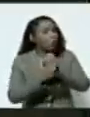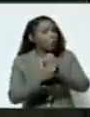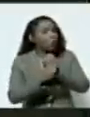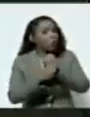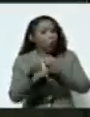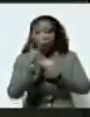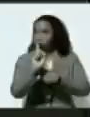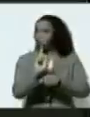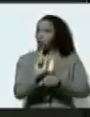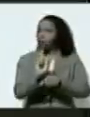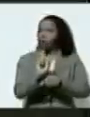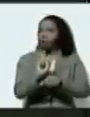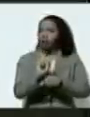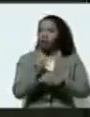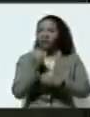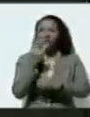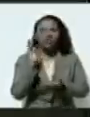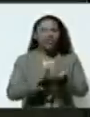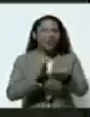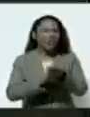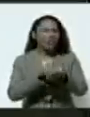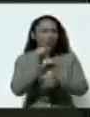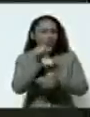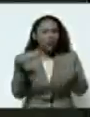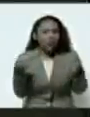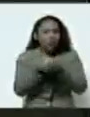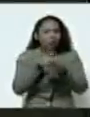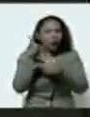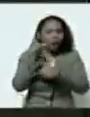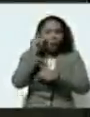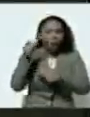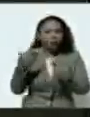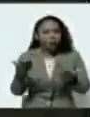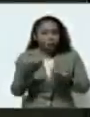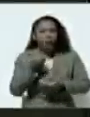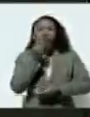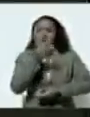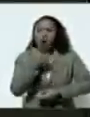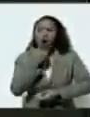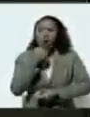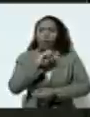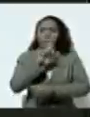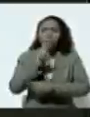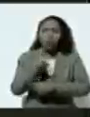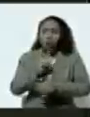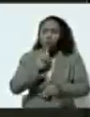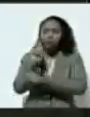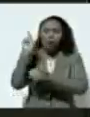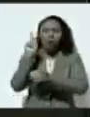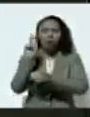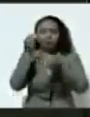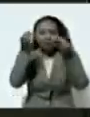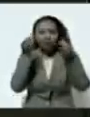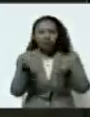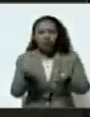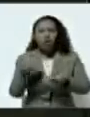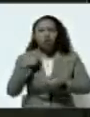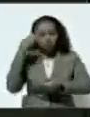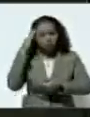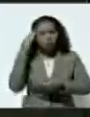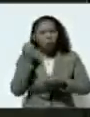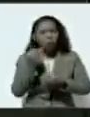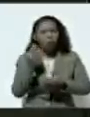¿O no? ¿Cuántas veces te reuniste con Garófalo? Sería bueno que algún periodista le preguntara a Guaidó exactamente. Yo sé cuántas.